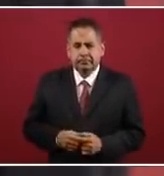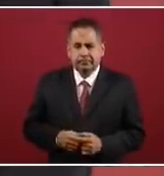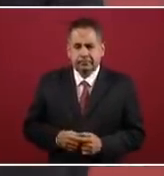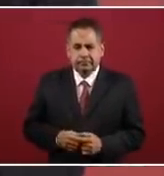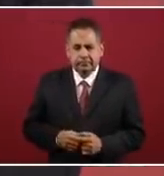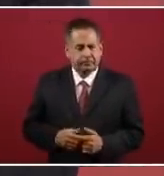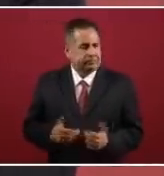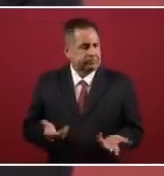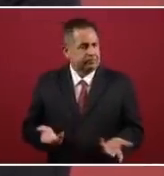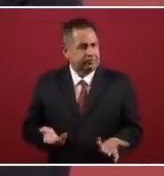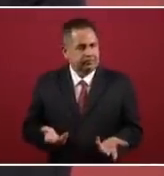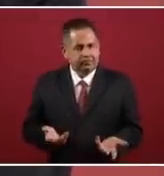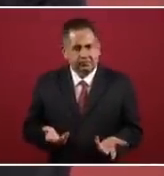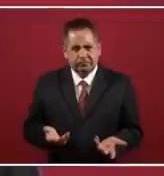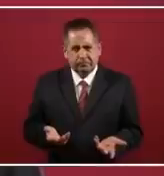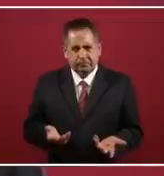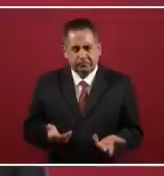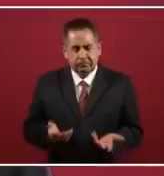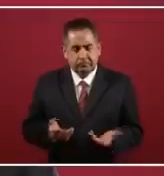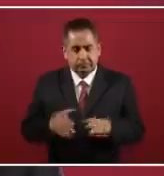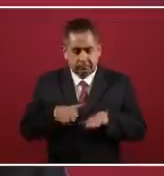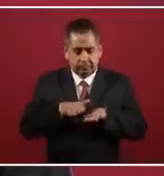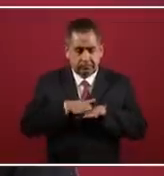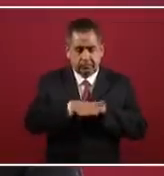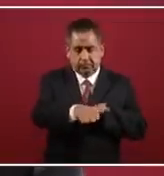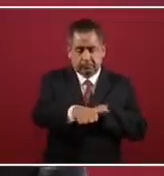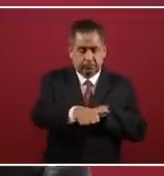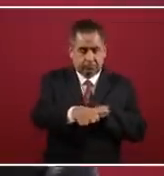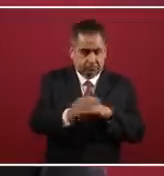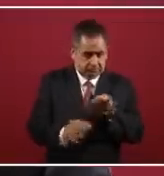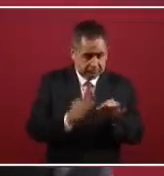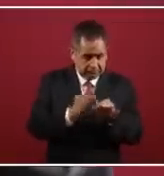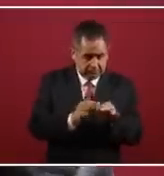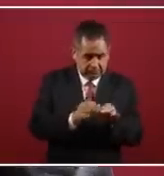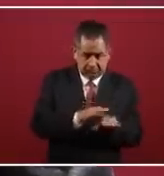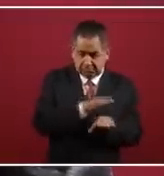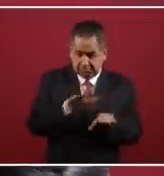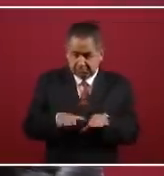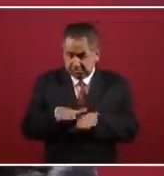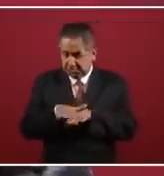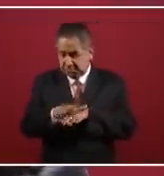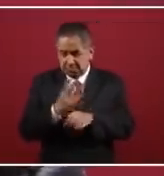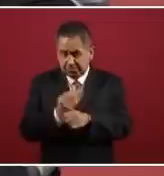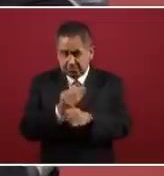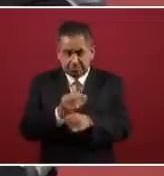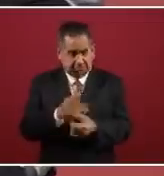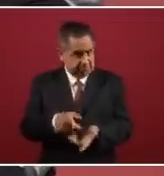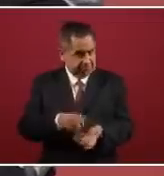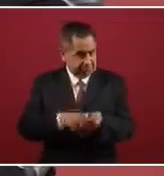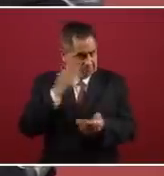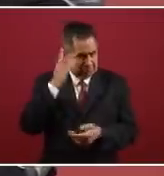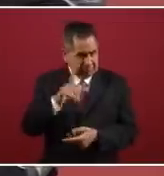¿Por qué no haces una pista en el aeropuerto de Santa Lucía?